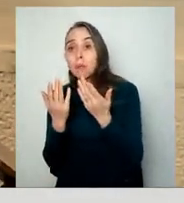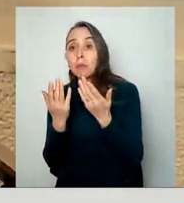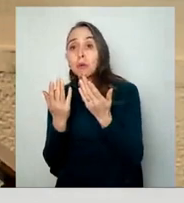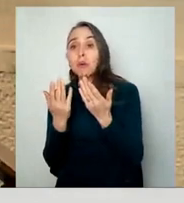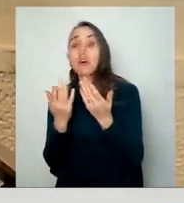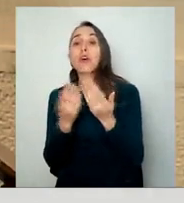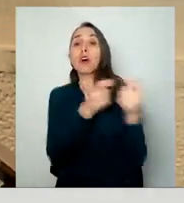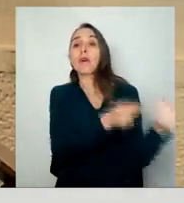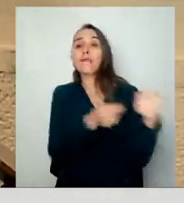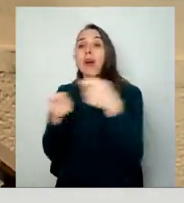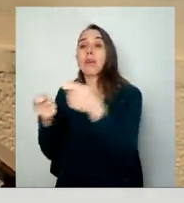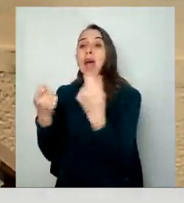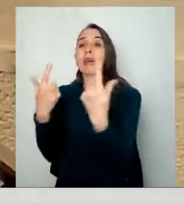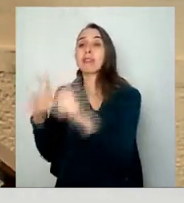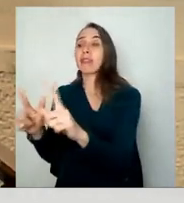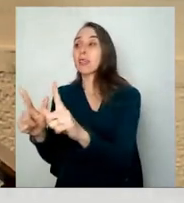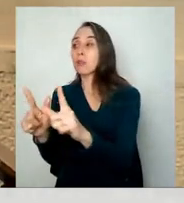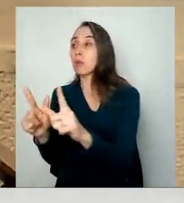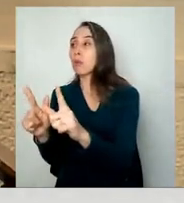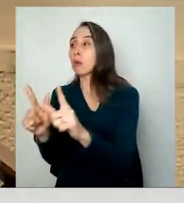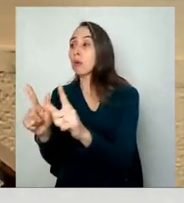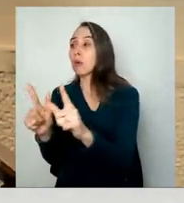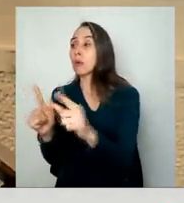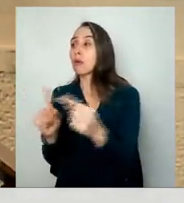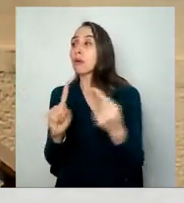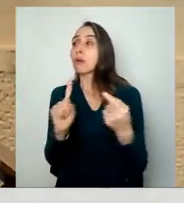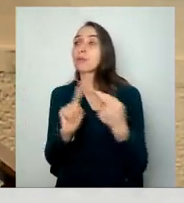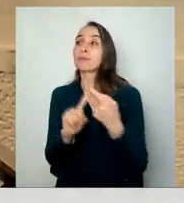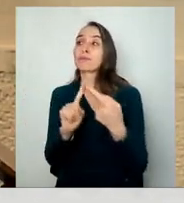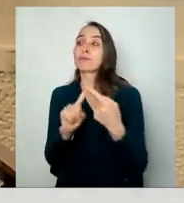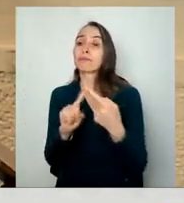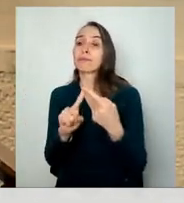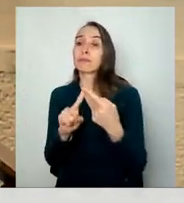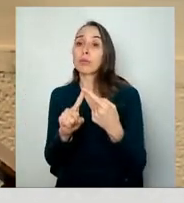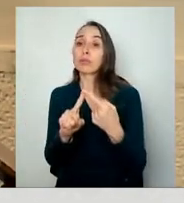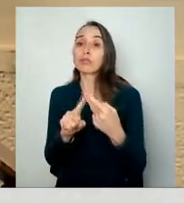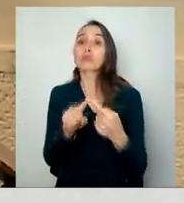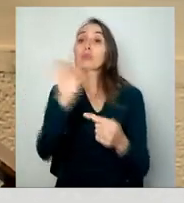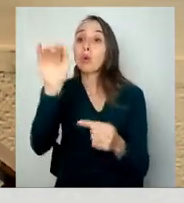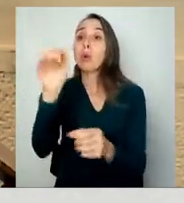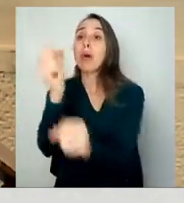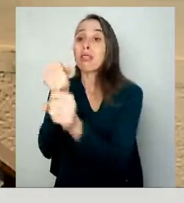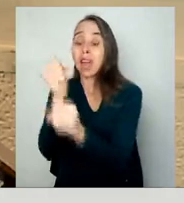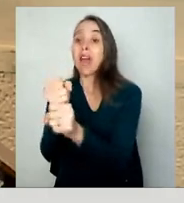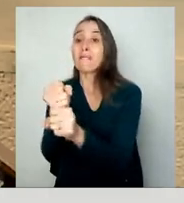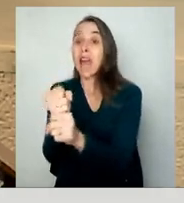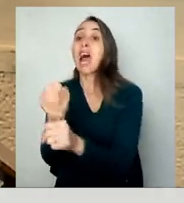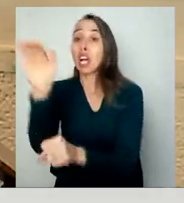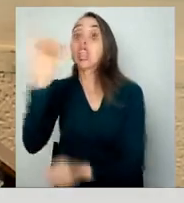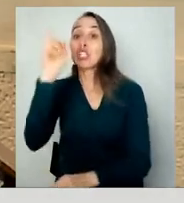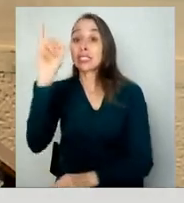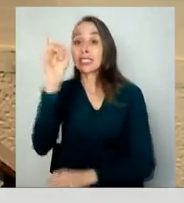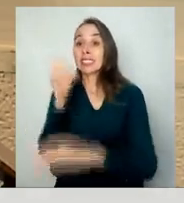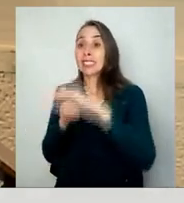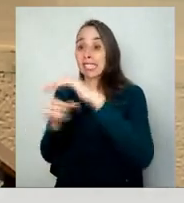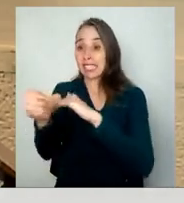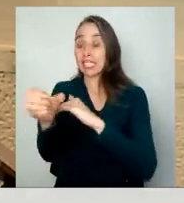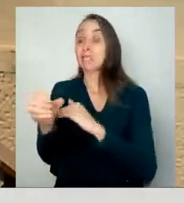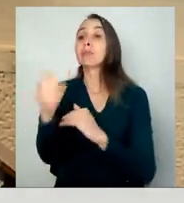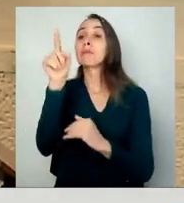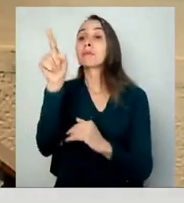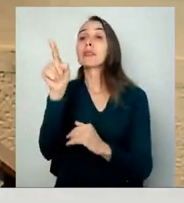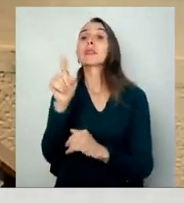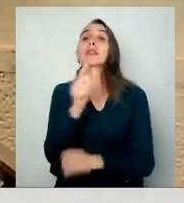porque ha postulado algunos trabajos lo ha obtenido pero al momento de exigirle el título